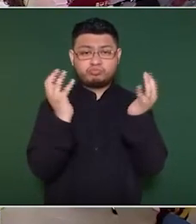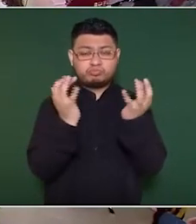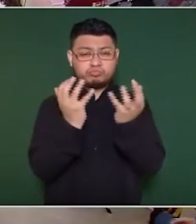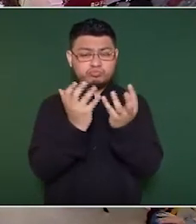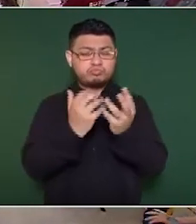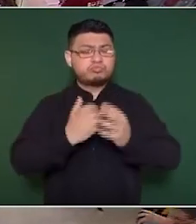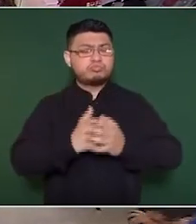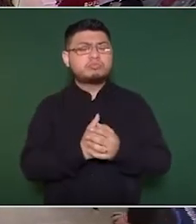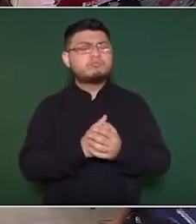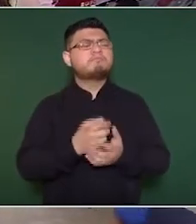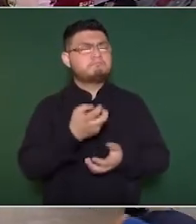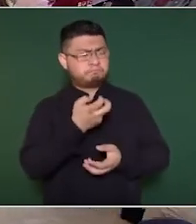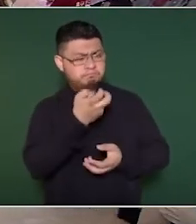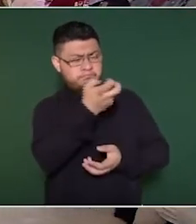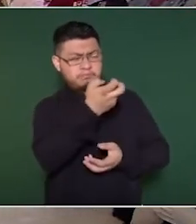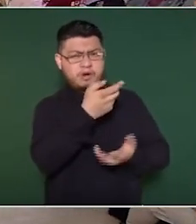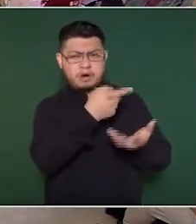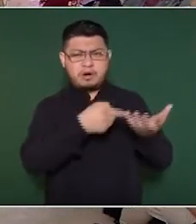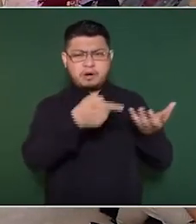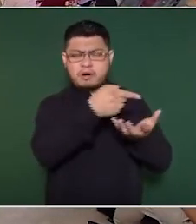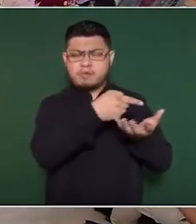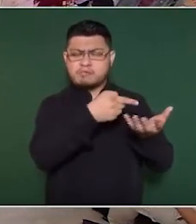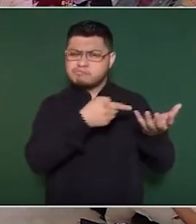que querían